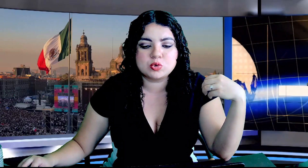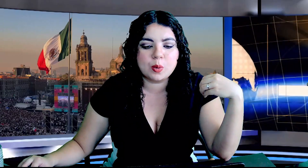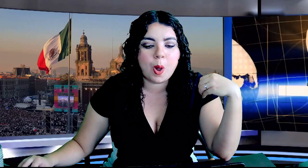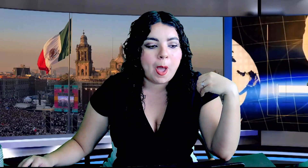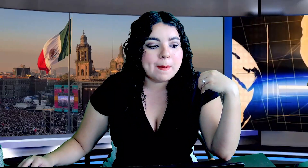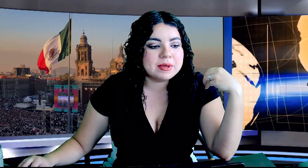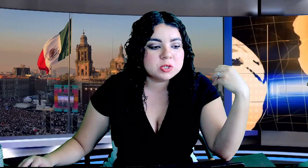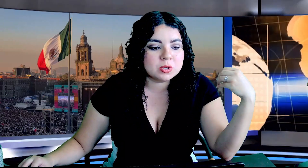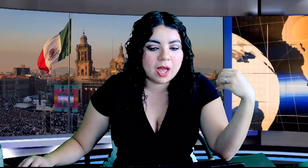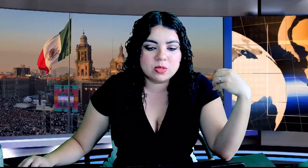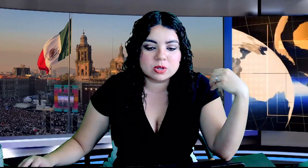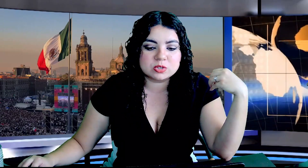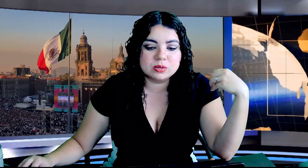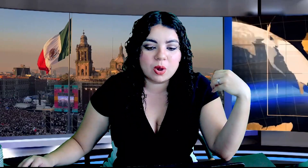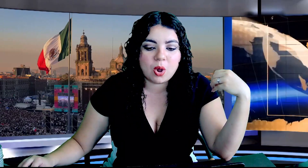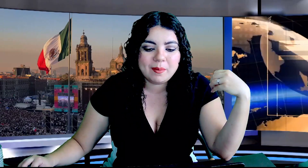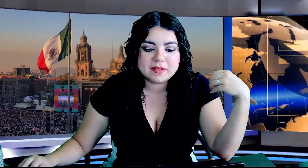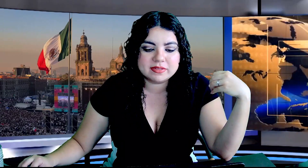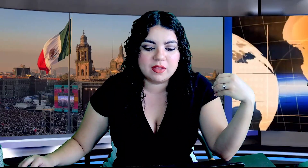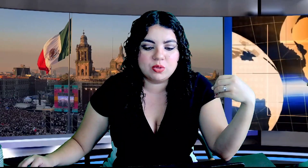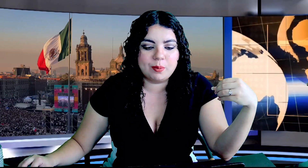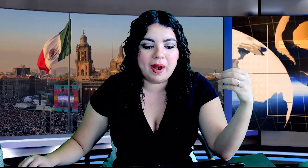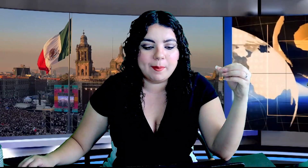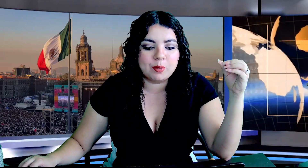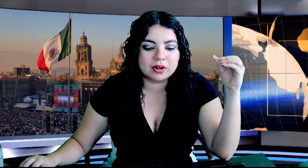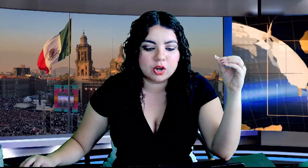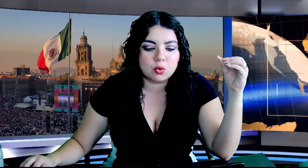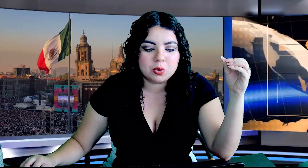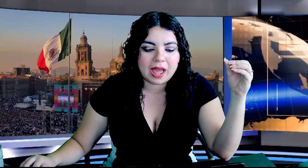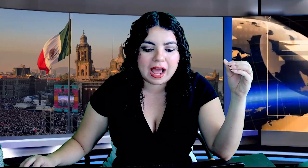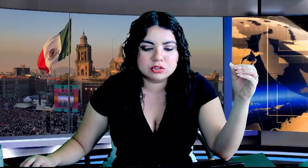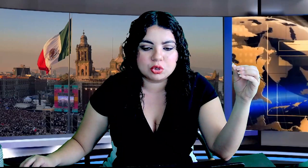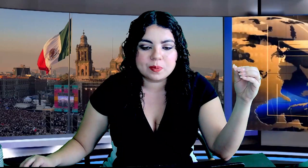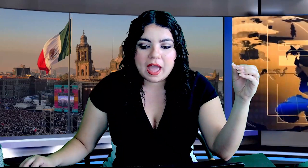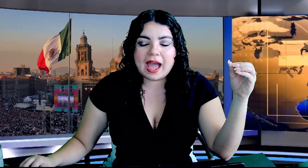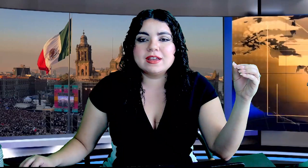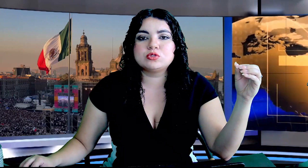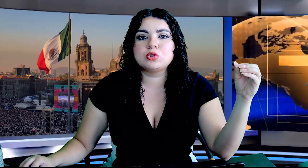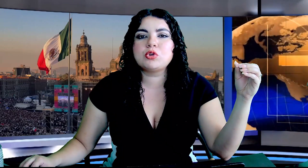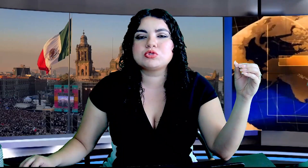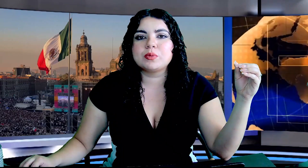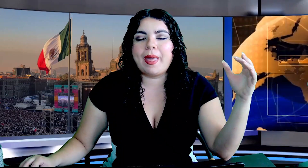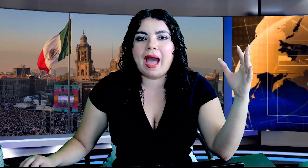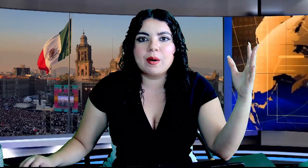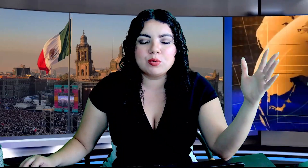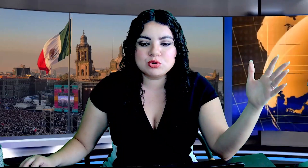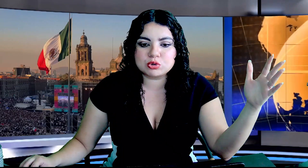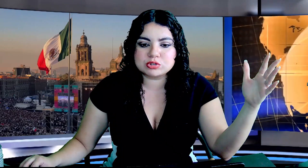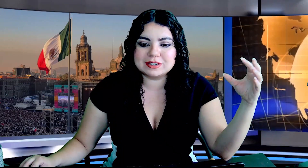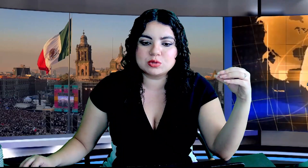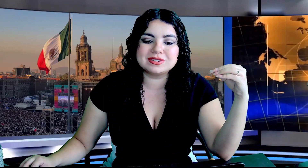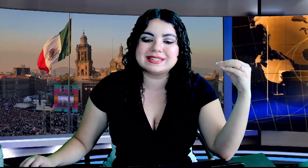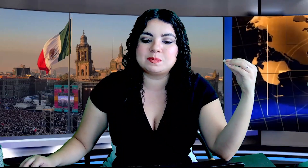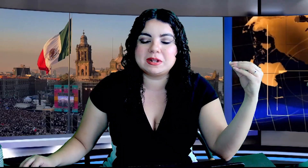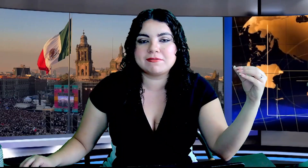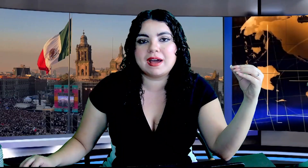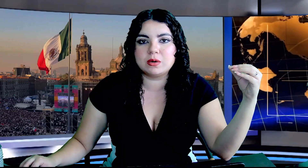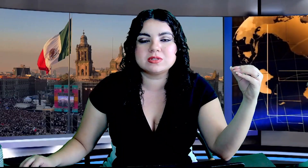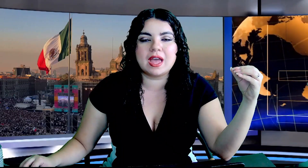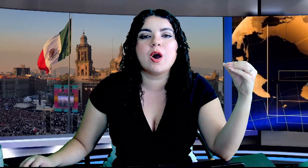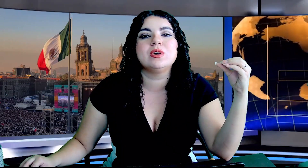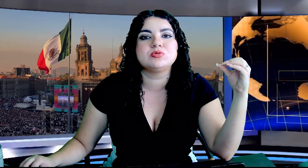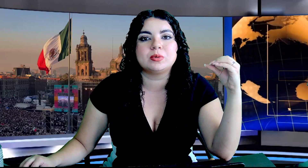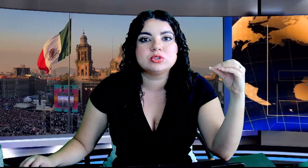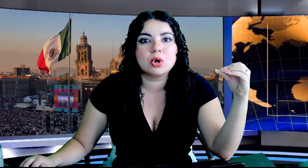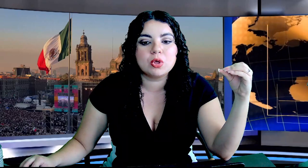que estuvo mencionando, que estuvo comentando para poner un alto a estos abusos, a estos despilfarros